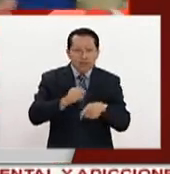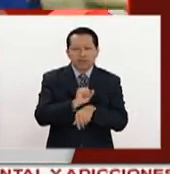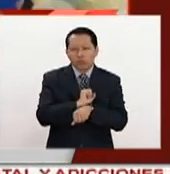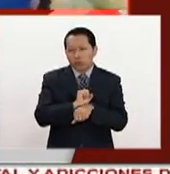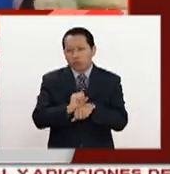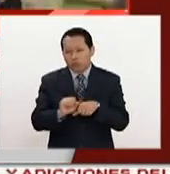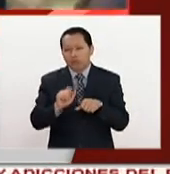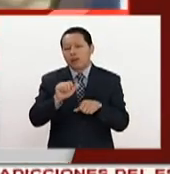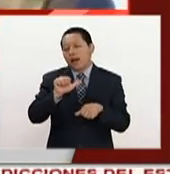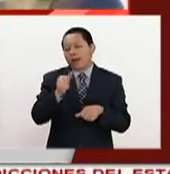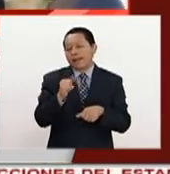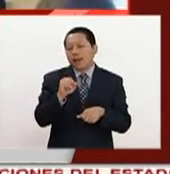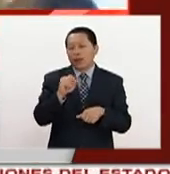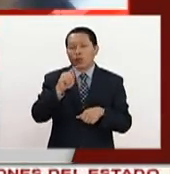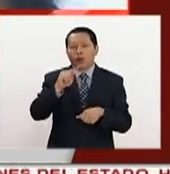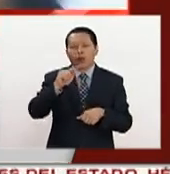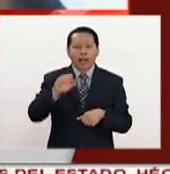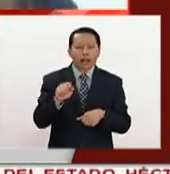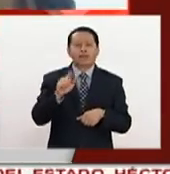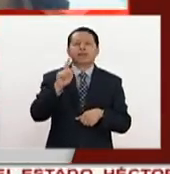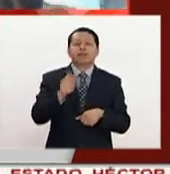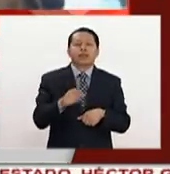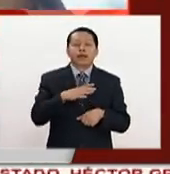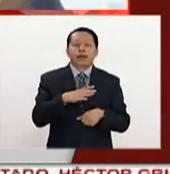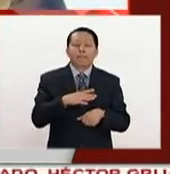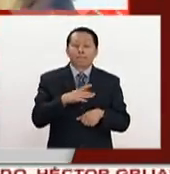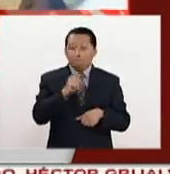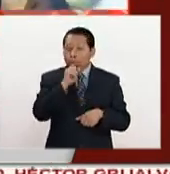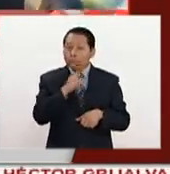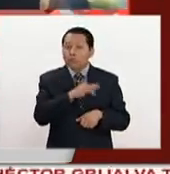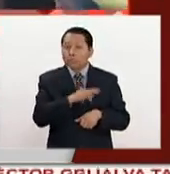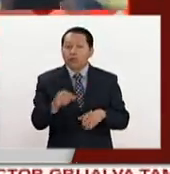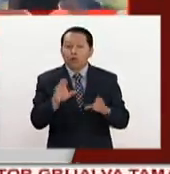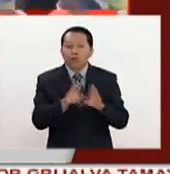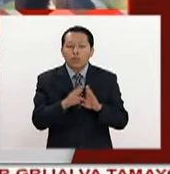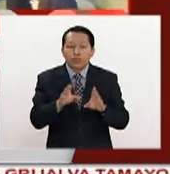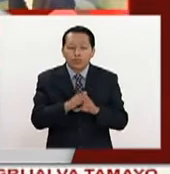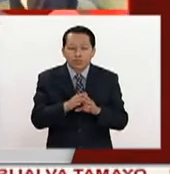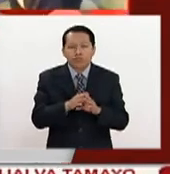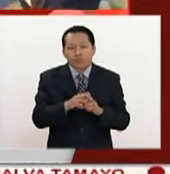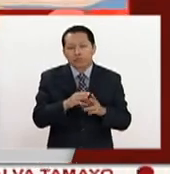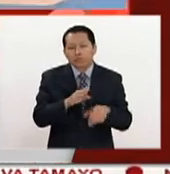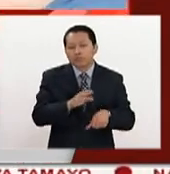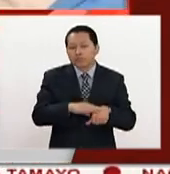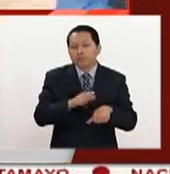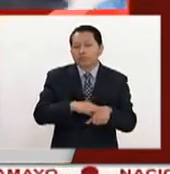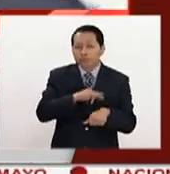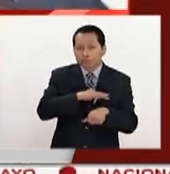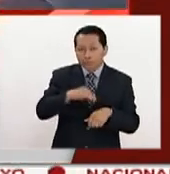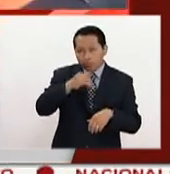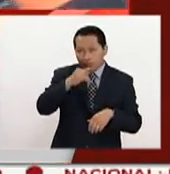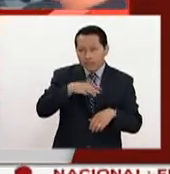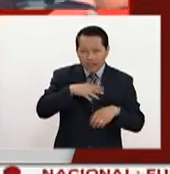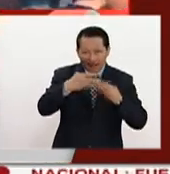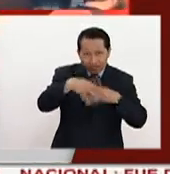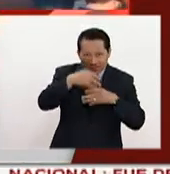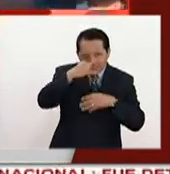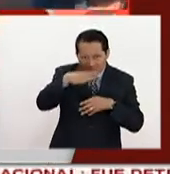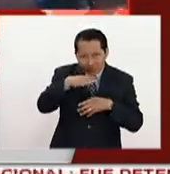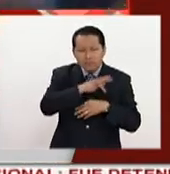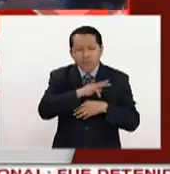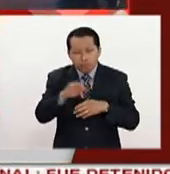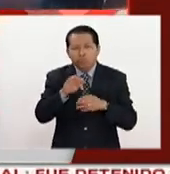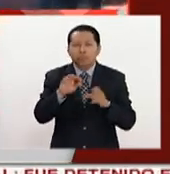de los ayatolas. De tal manera que él podría de alguna forma tomar el empuje de las protestas para